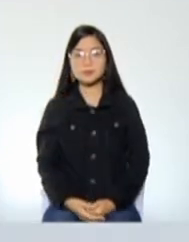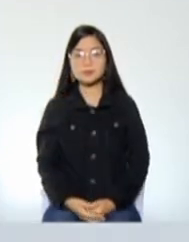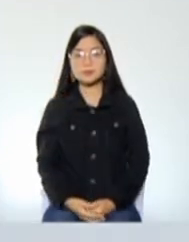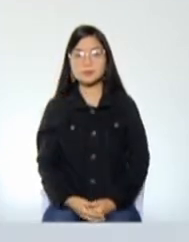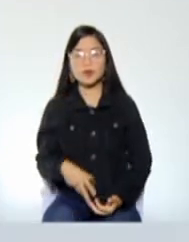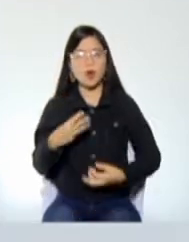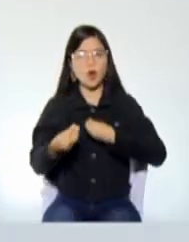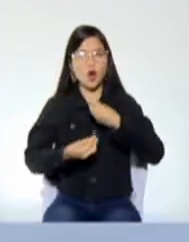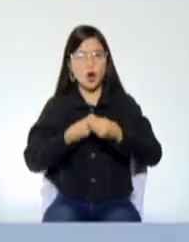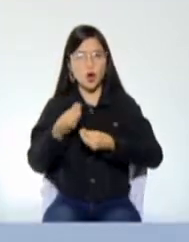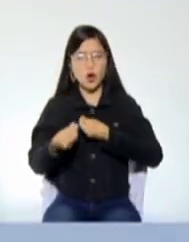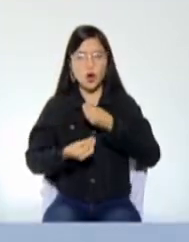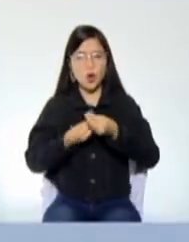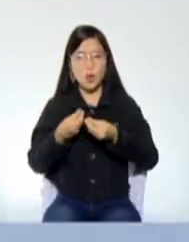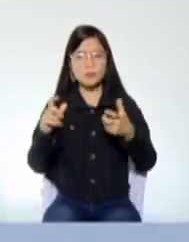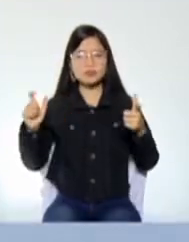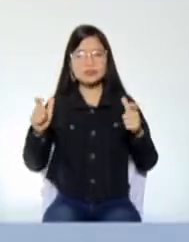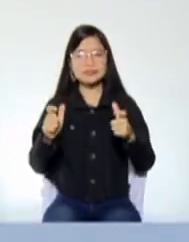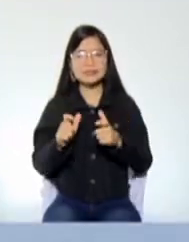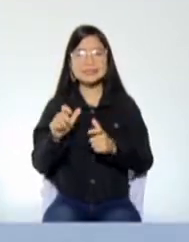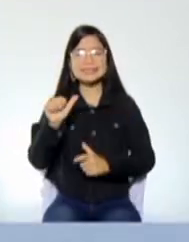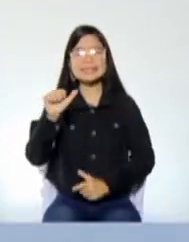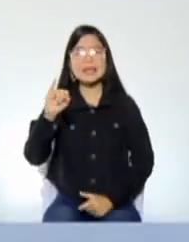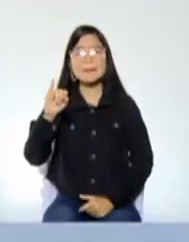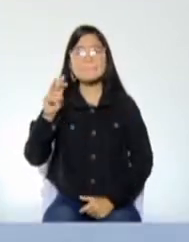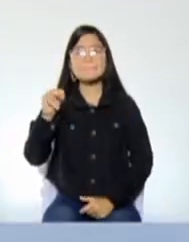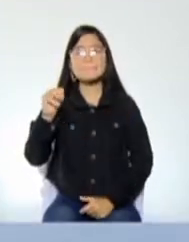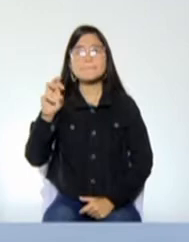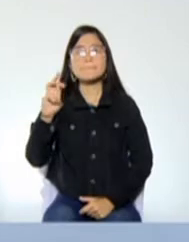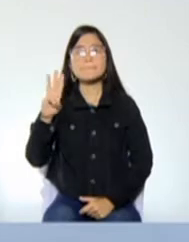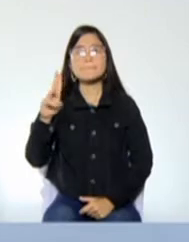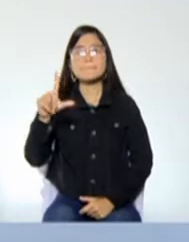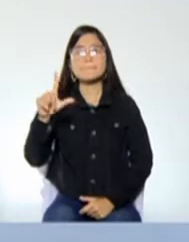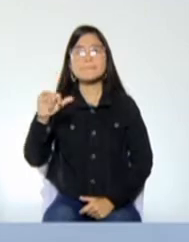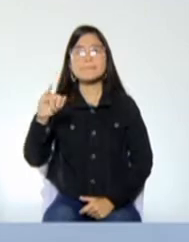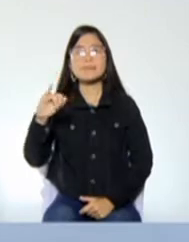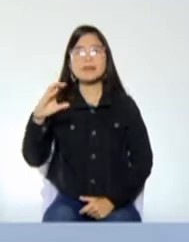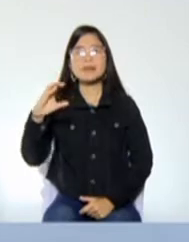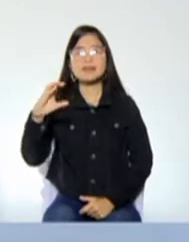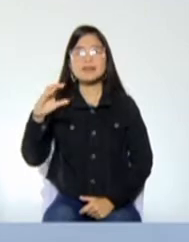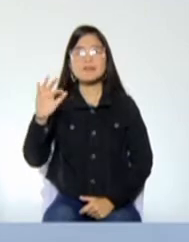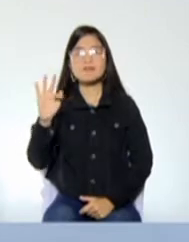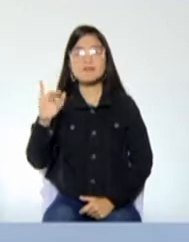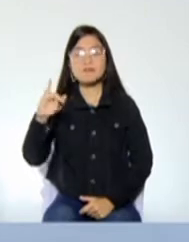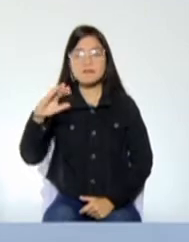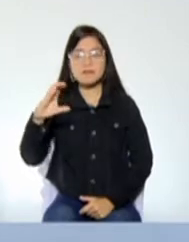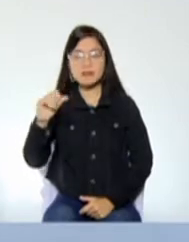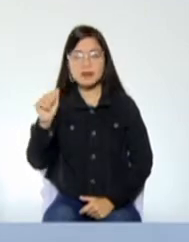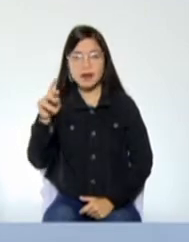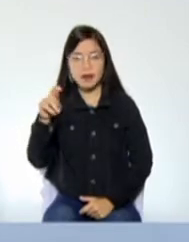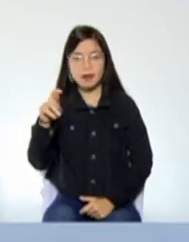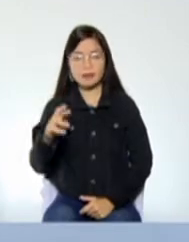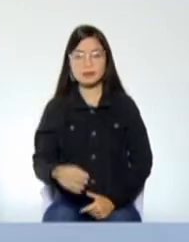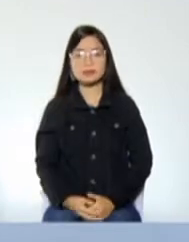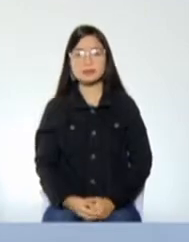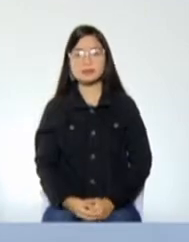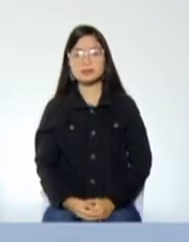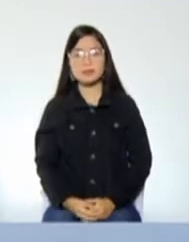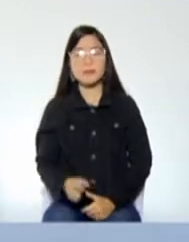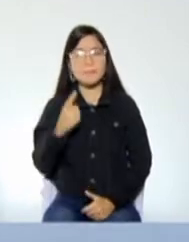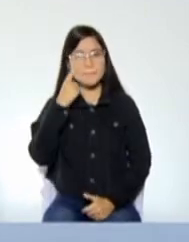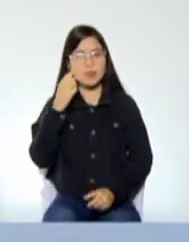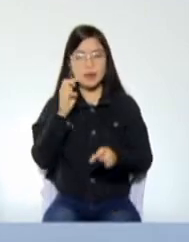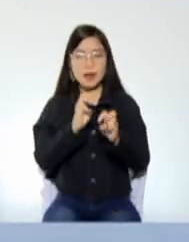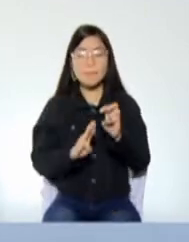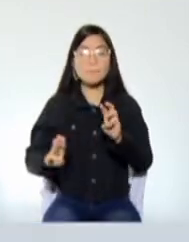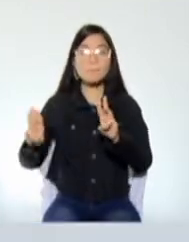¿Cómo podemos simplificar? Observando que la potencia de los términos que están dentro